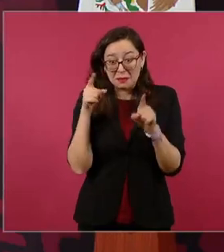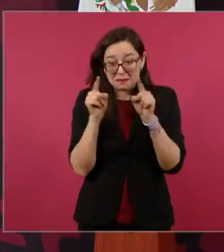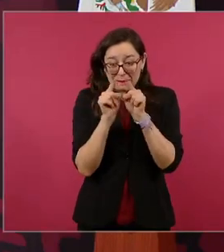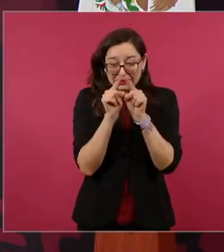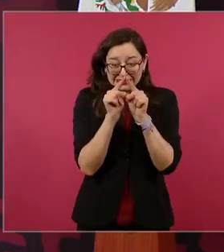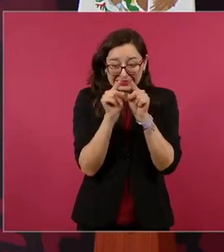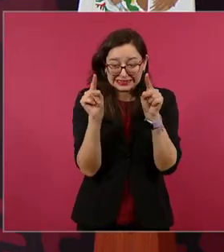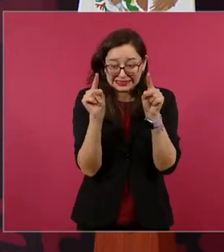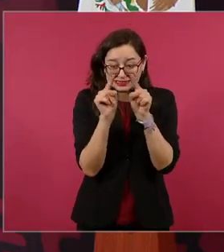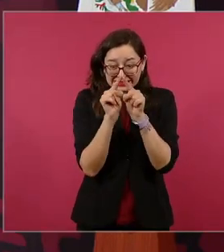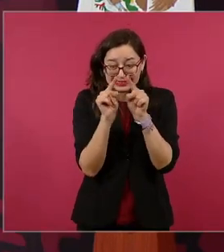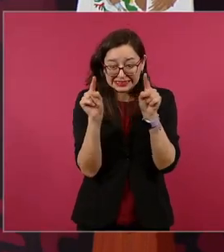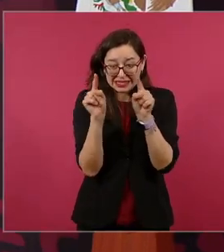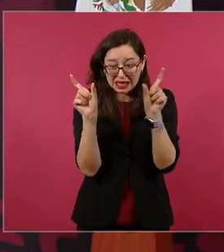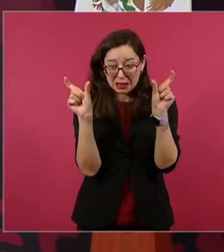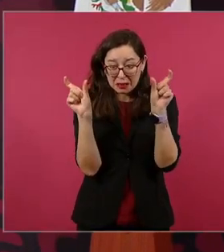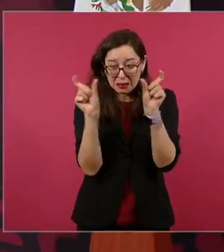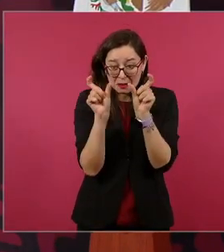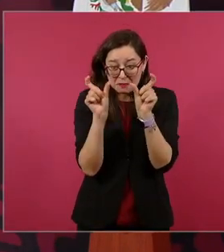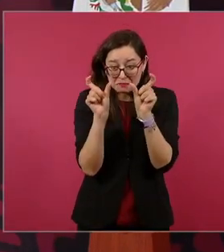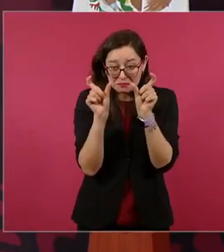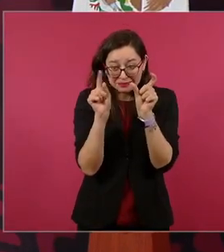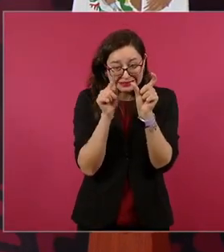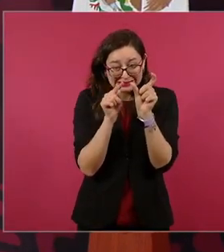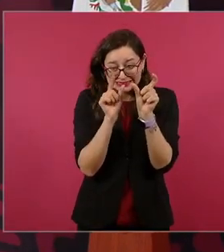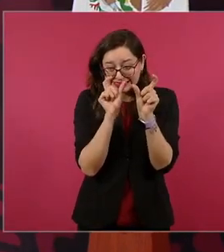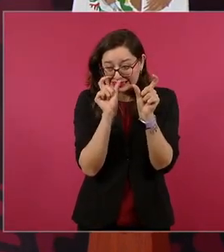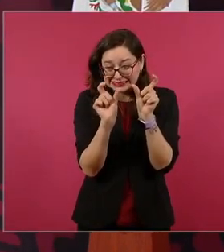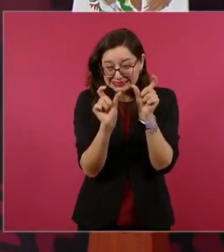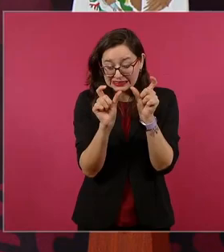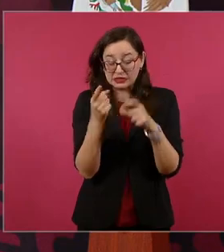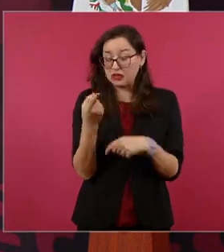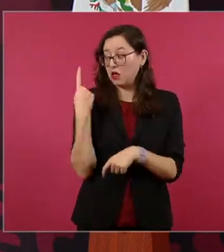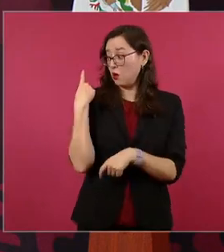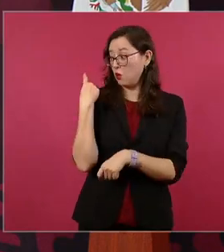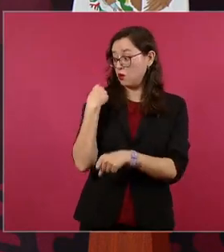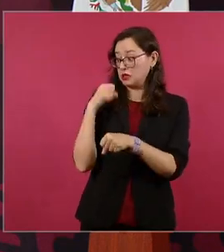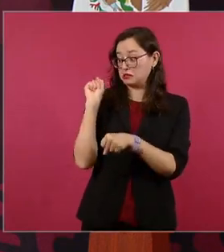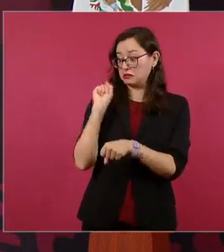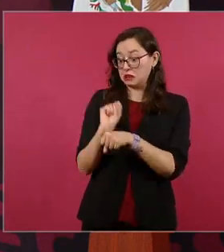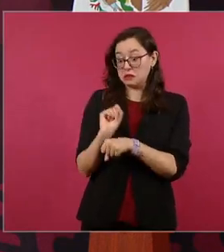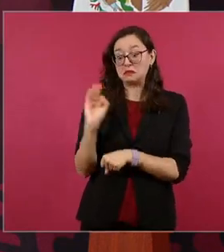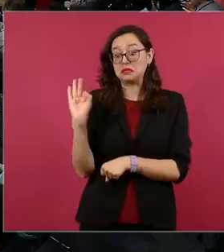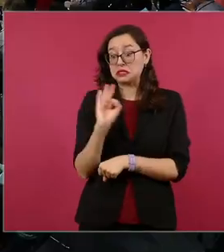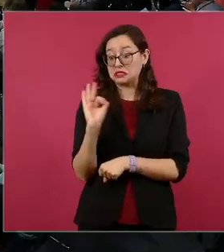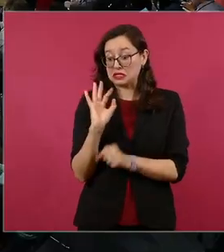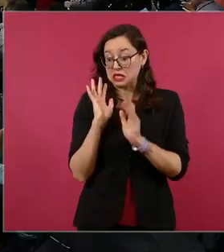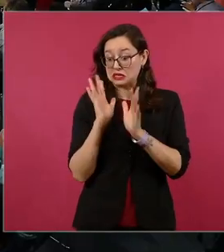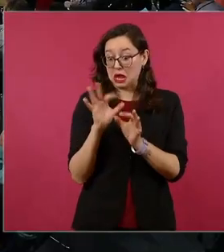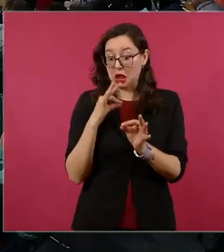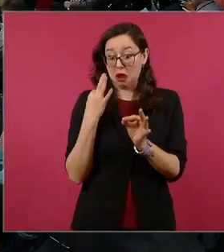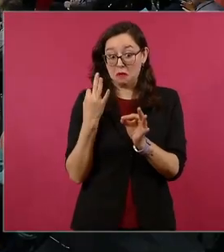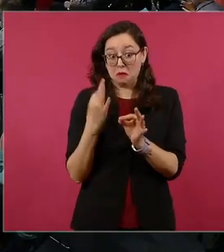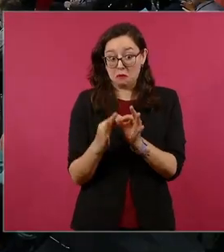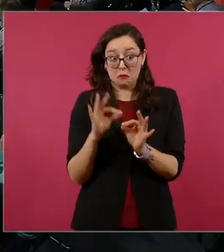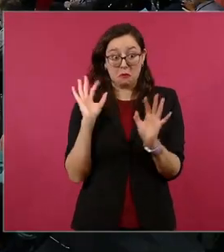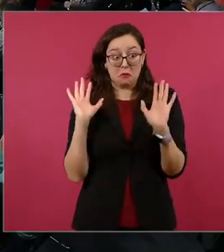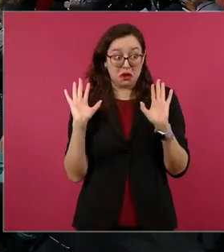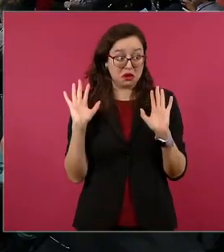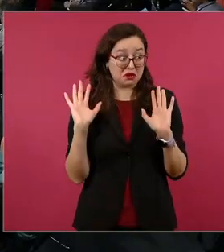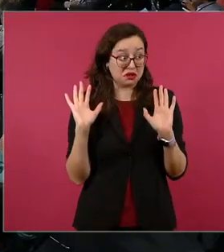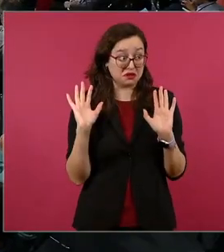Pero esta foto es de hace una semana, a lo mejor ya llegaron.